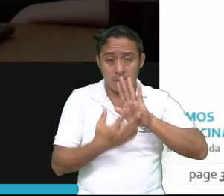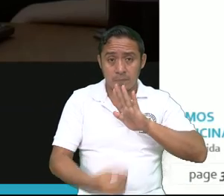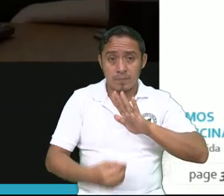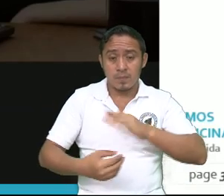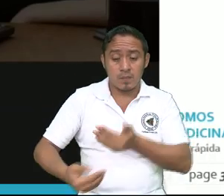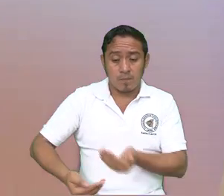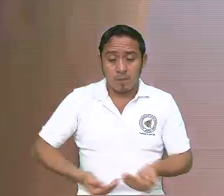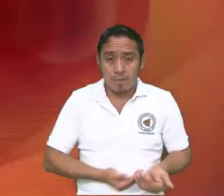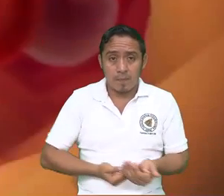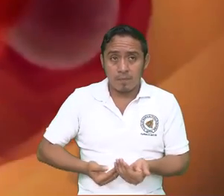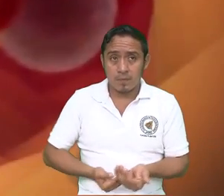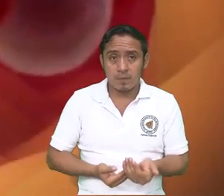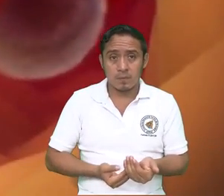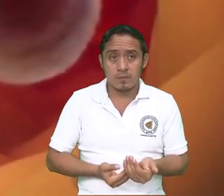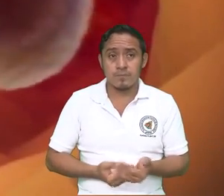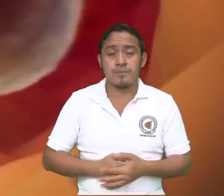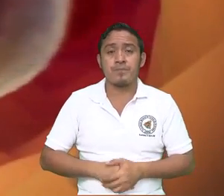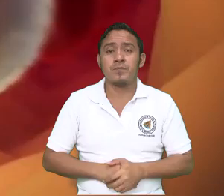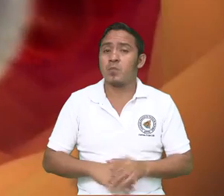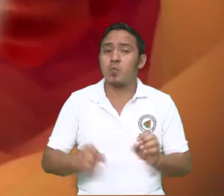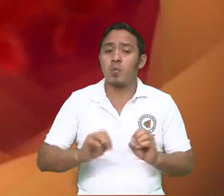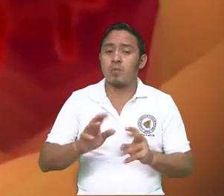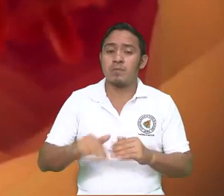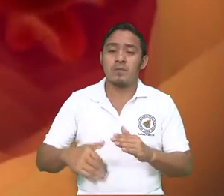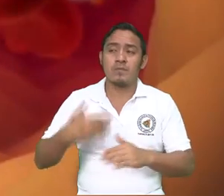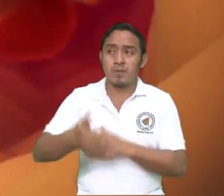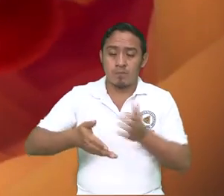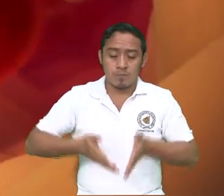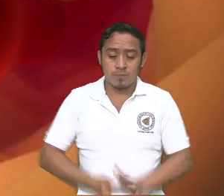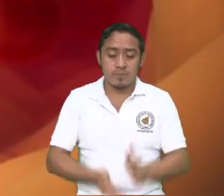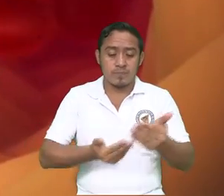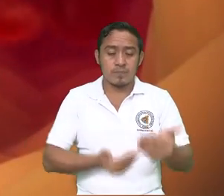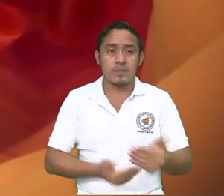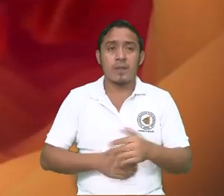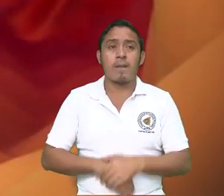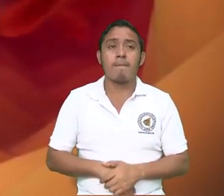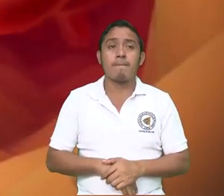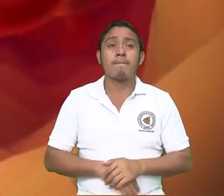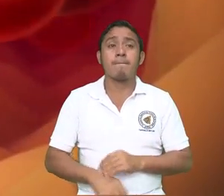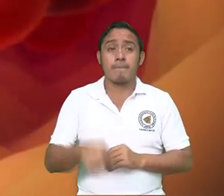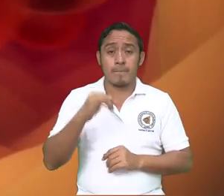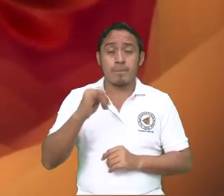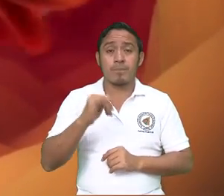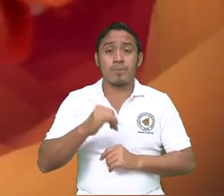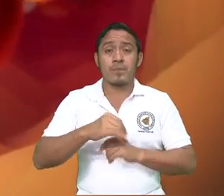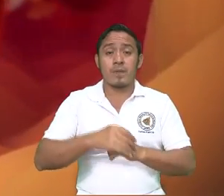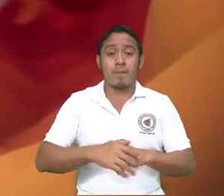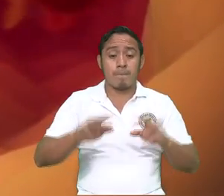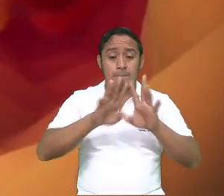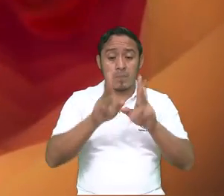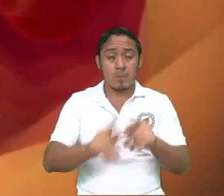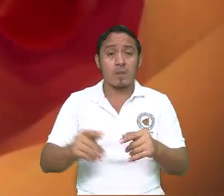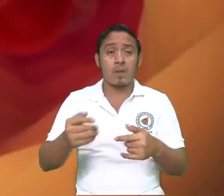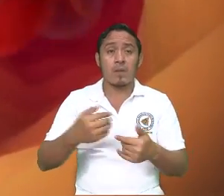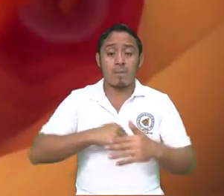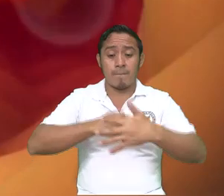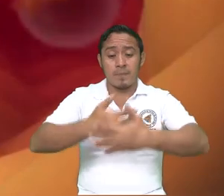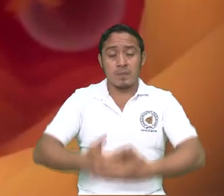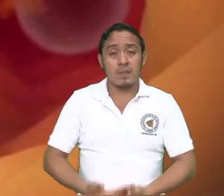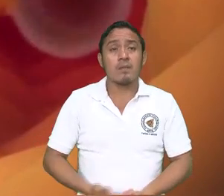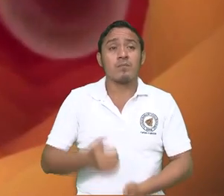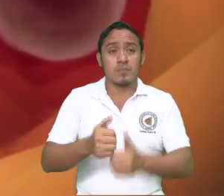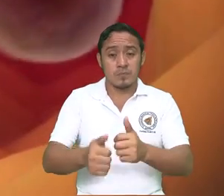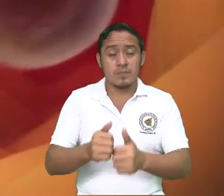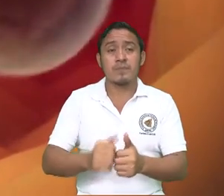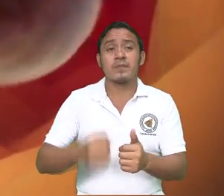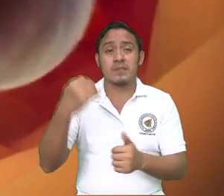al bebé ya recién de cuando nace si de hecho eso es una causa de anemia al embarazo el embarazo por